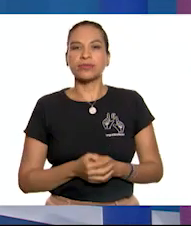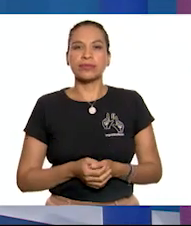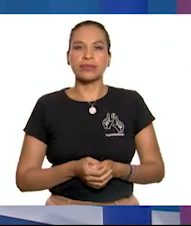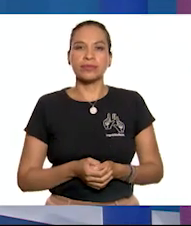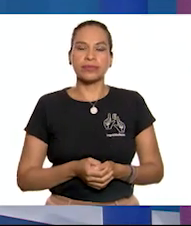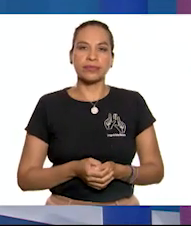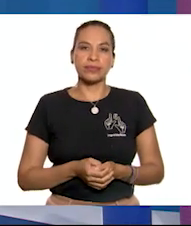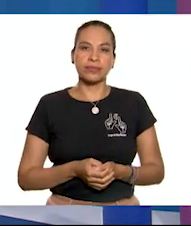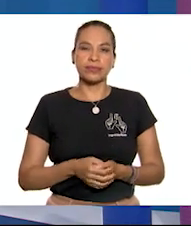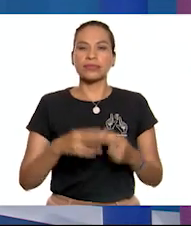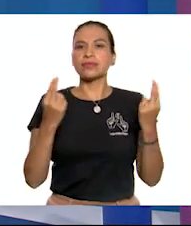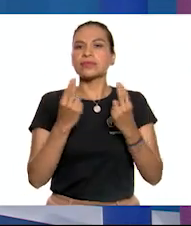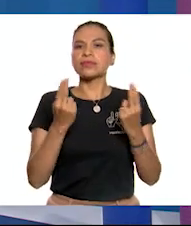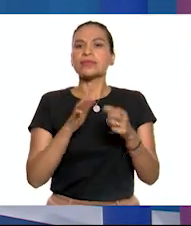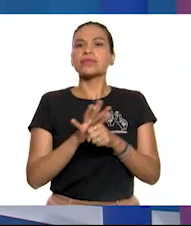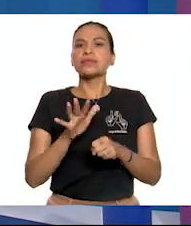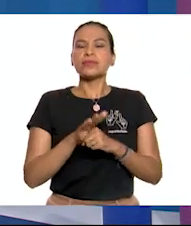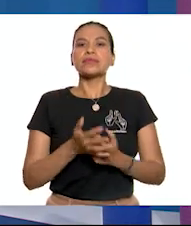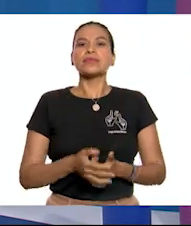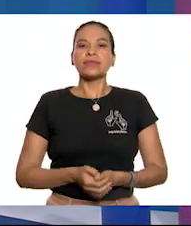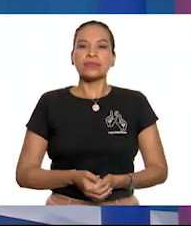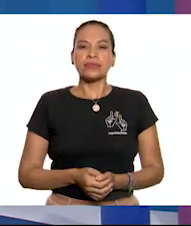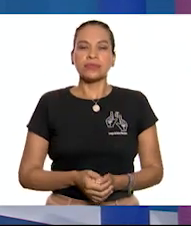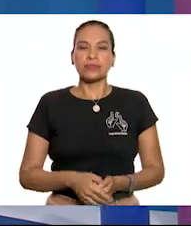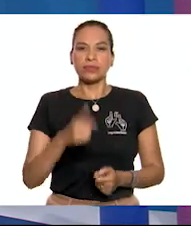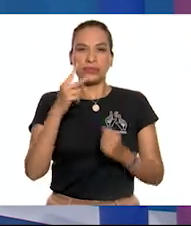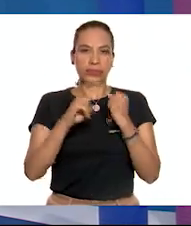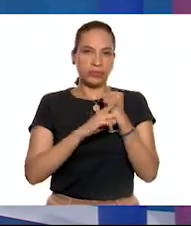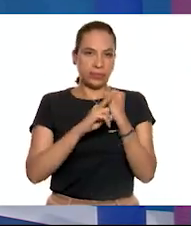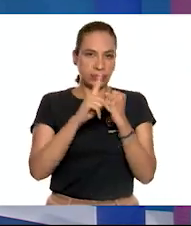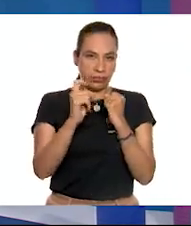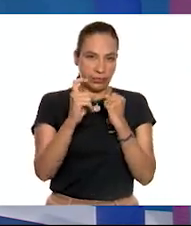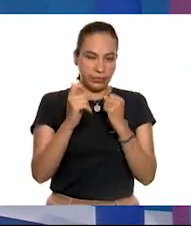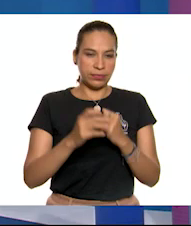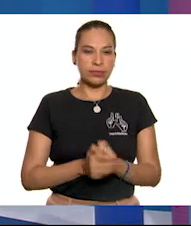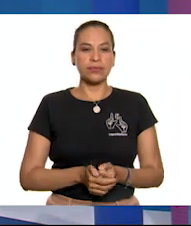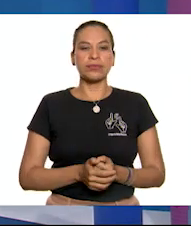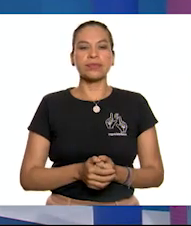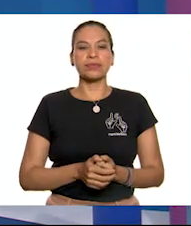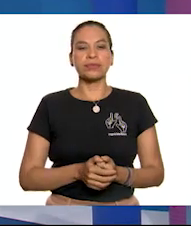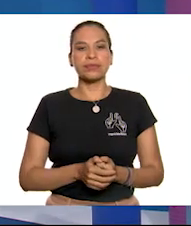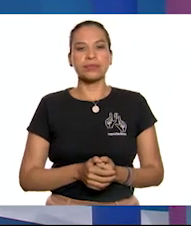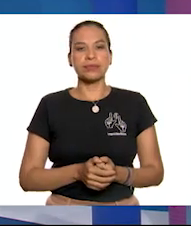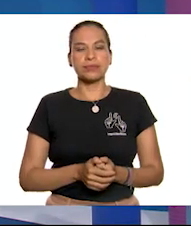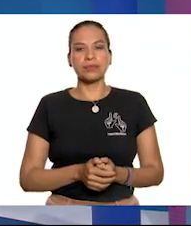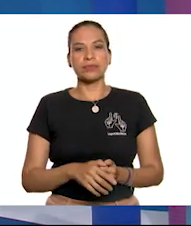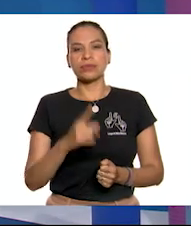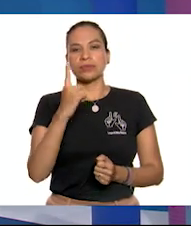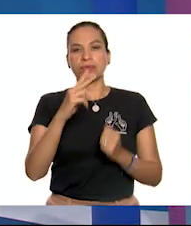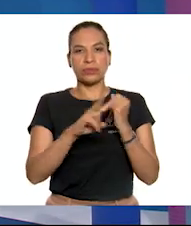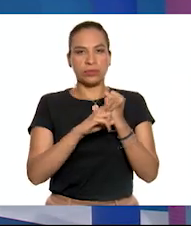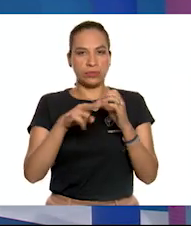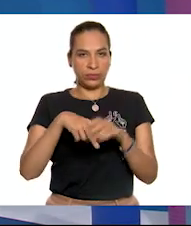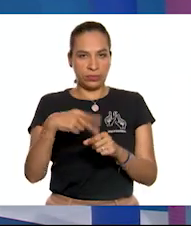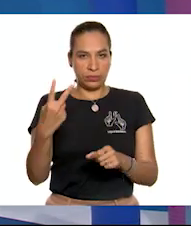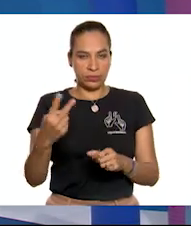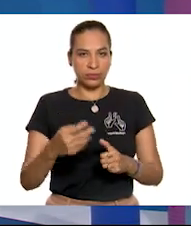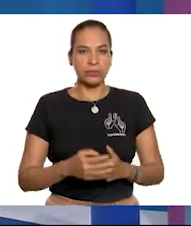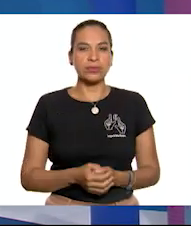bien, maestra. Necesitamos un vaso con agua. Nuestro vasito con agua. Un vaso